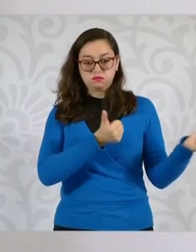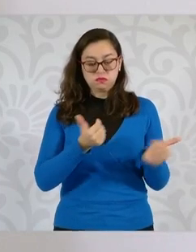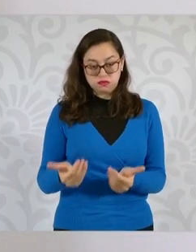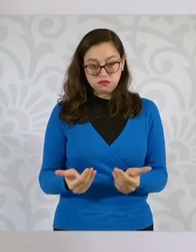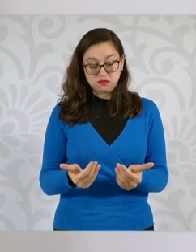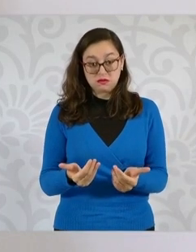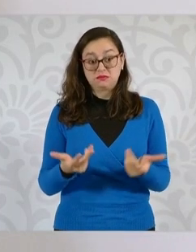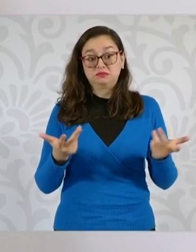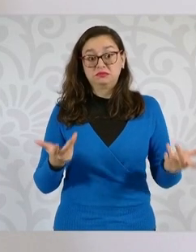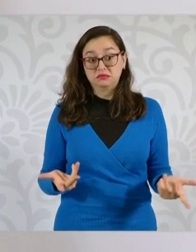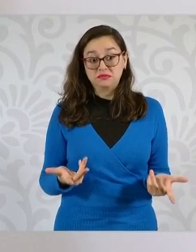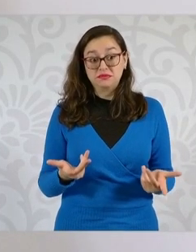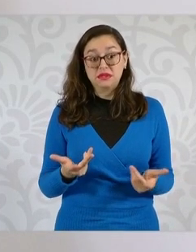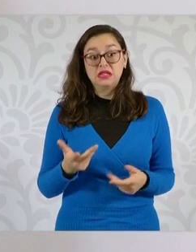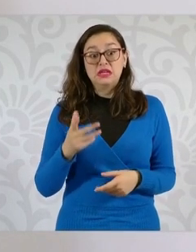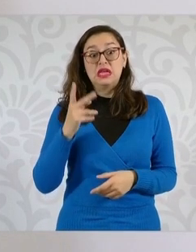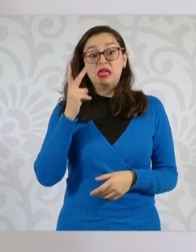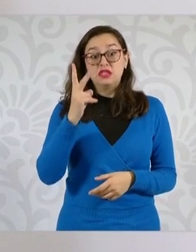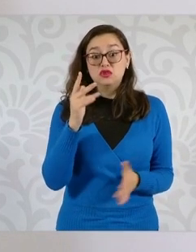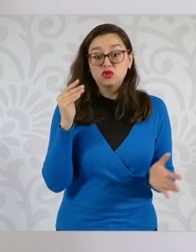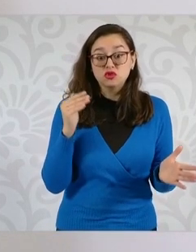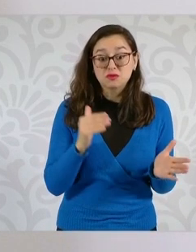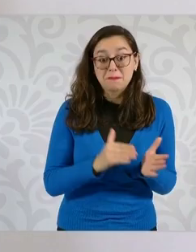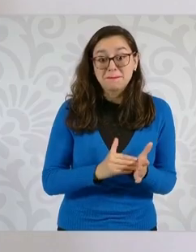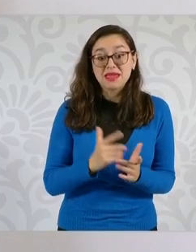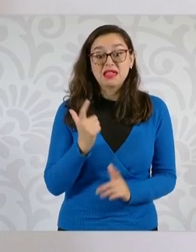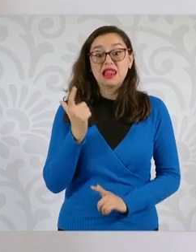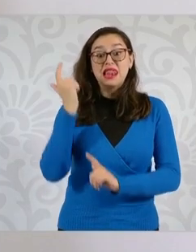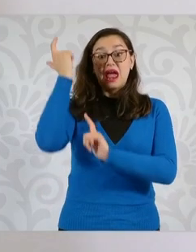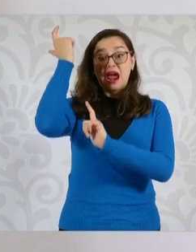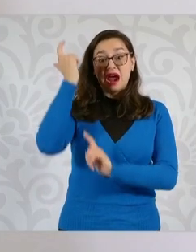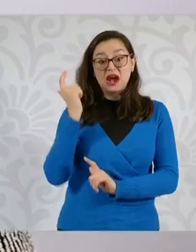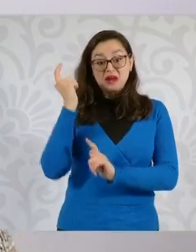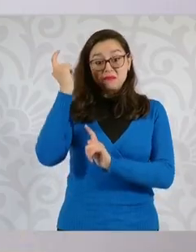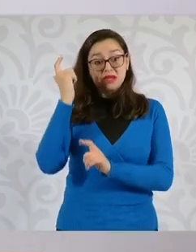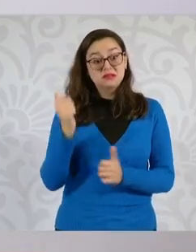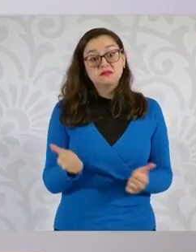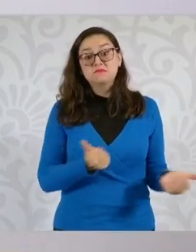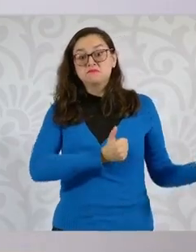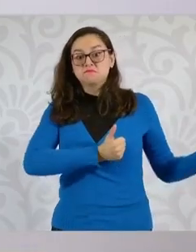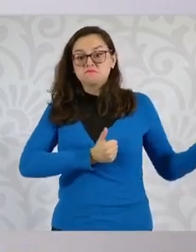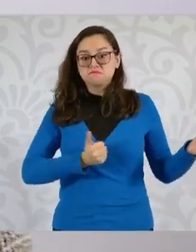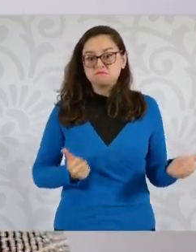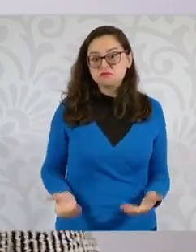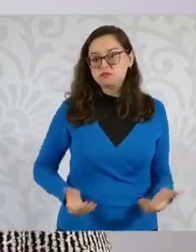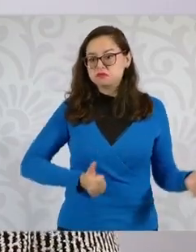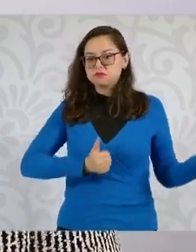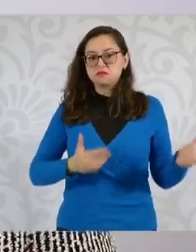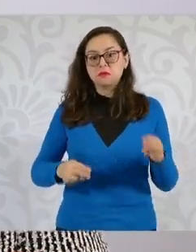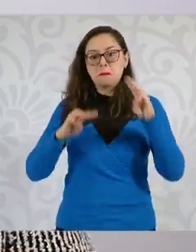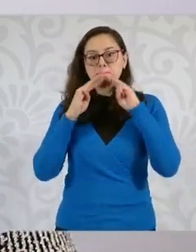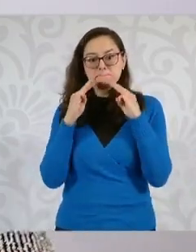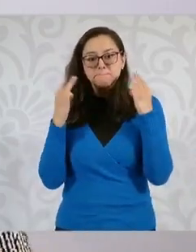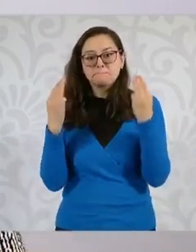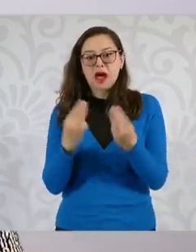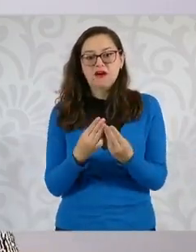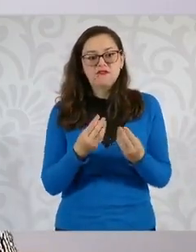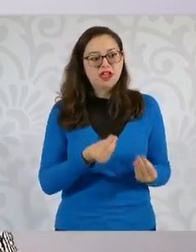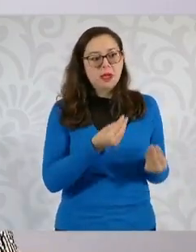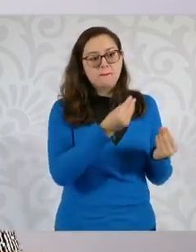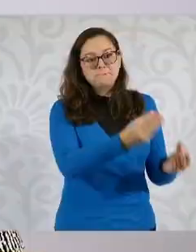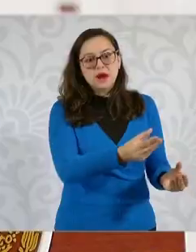introdujo más de dos mil armas de forma ilegal a México con el fin de